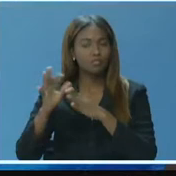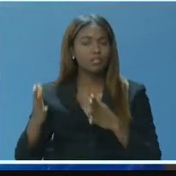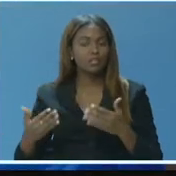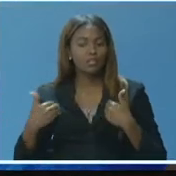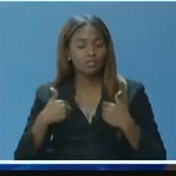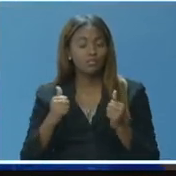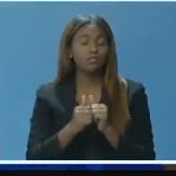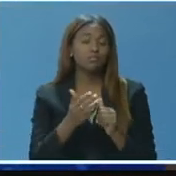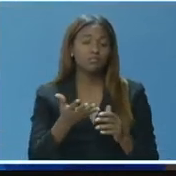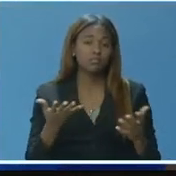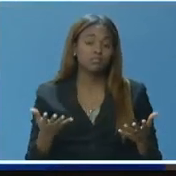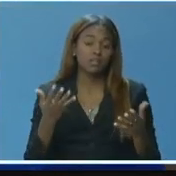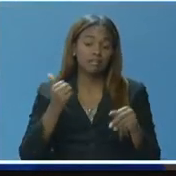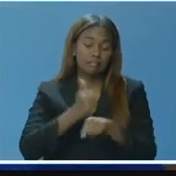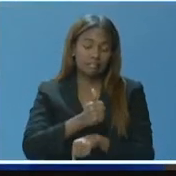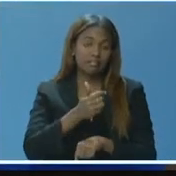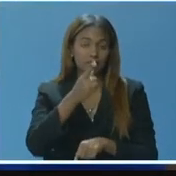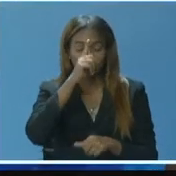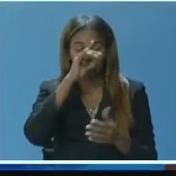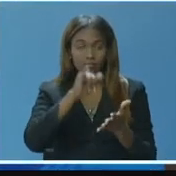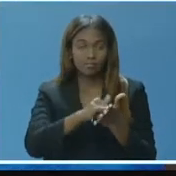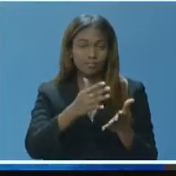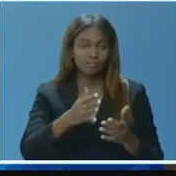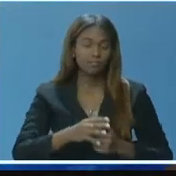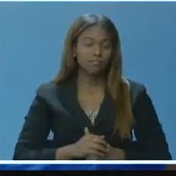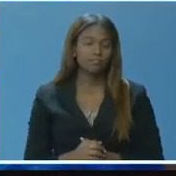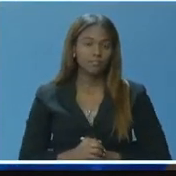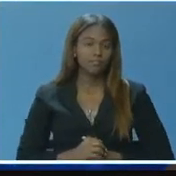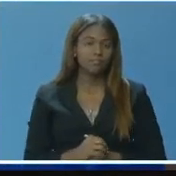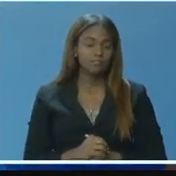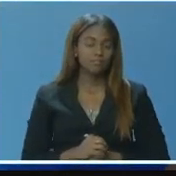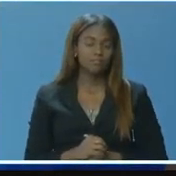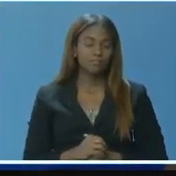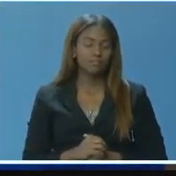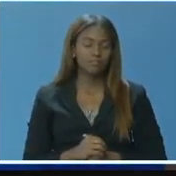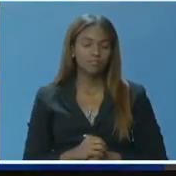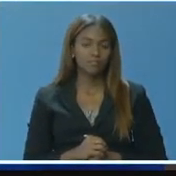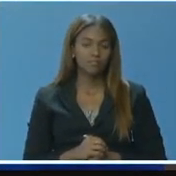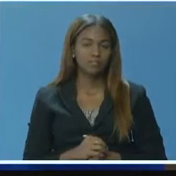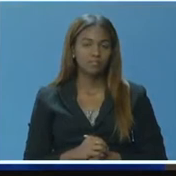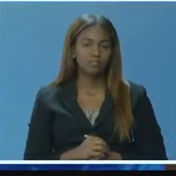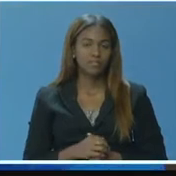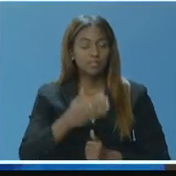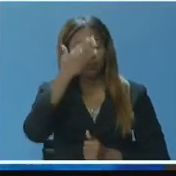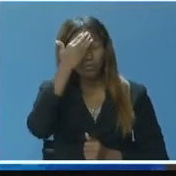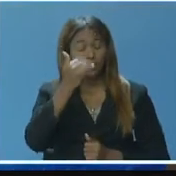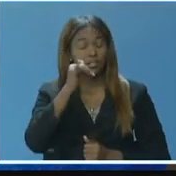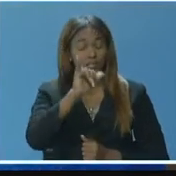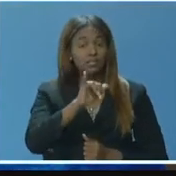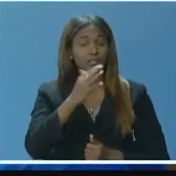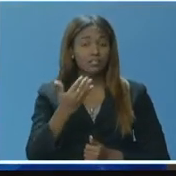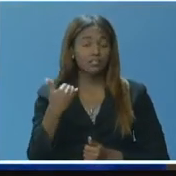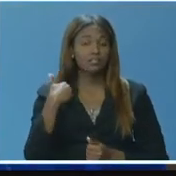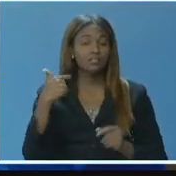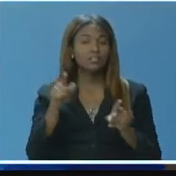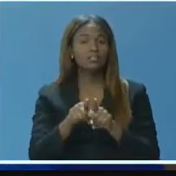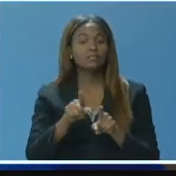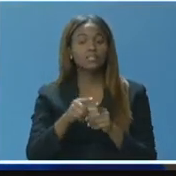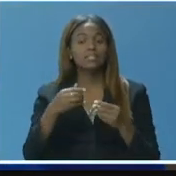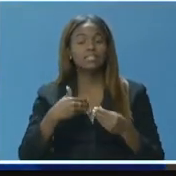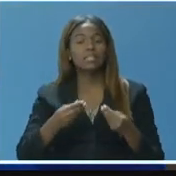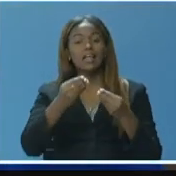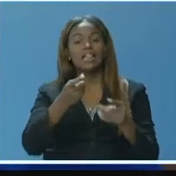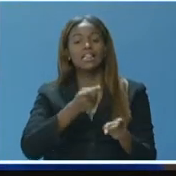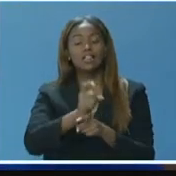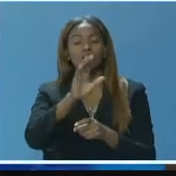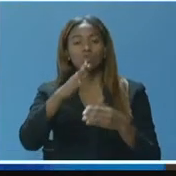están vinculados en esta red de narcotráfico, porque cuando se generaliza también se hace un daño al